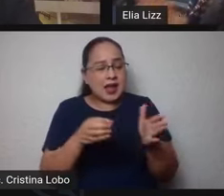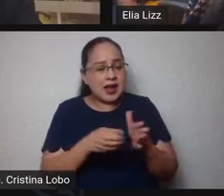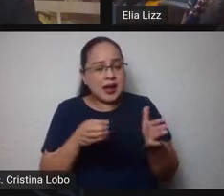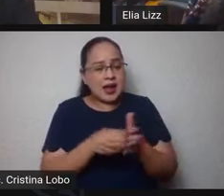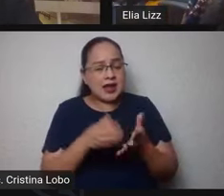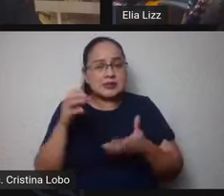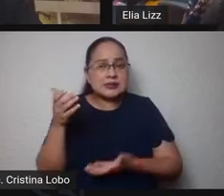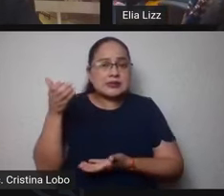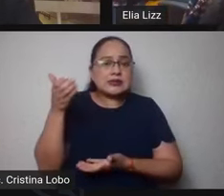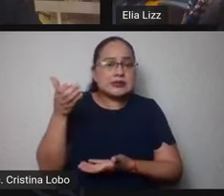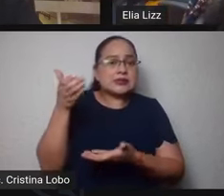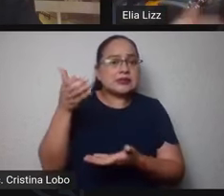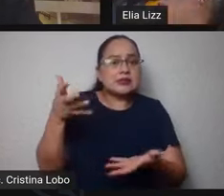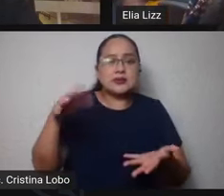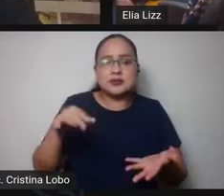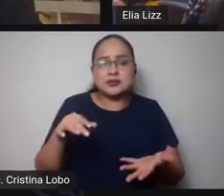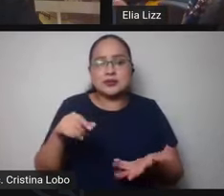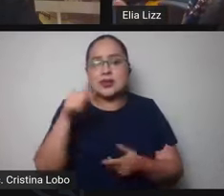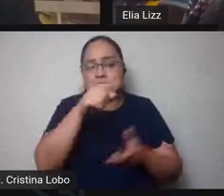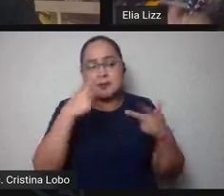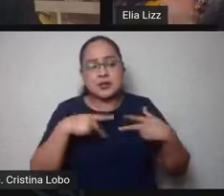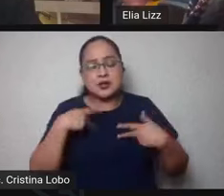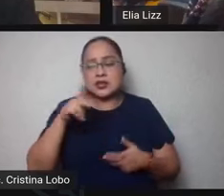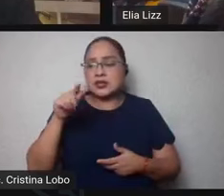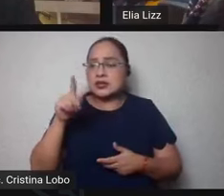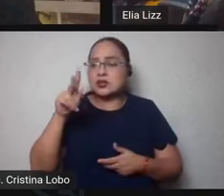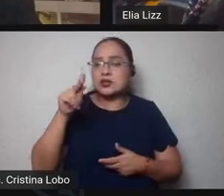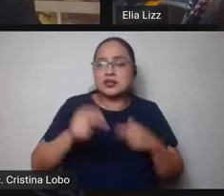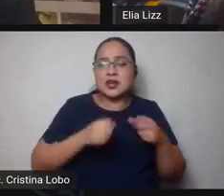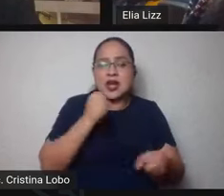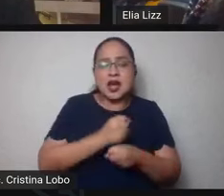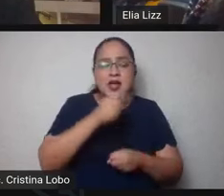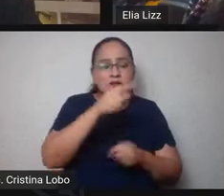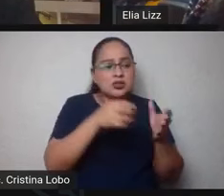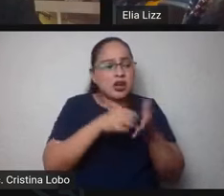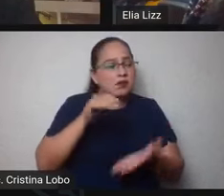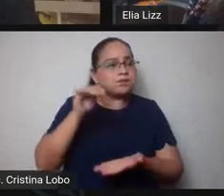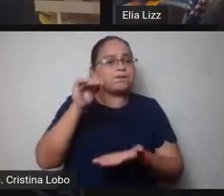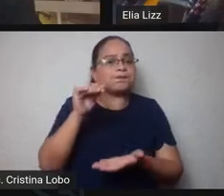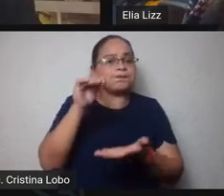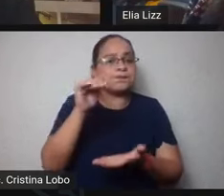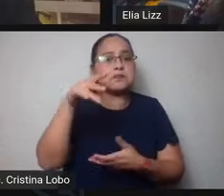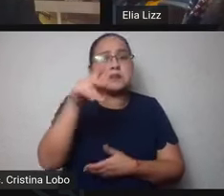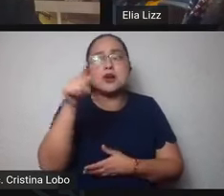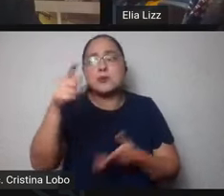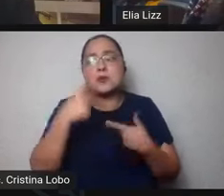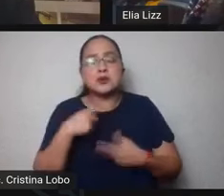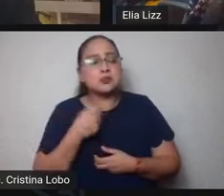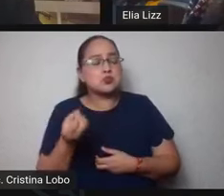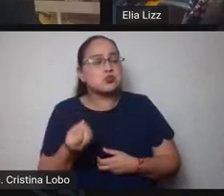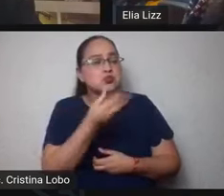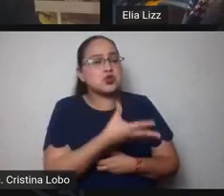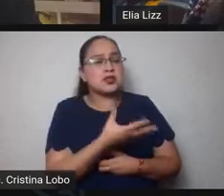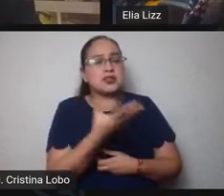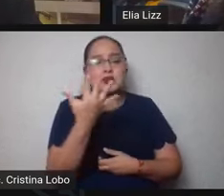de 70 años, y gente que no les da un solo peso o que les da 50